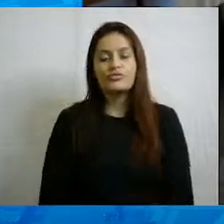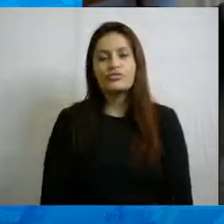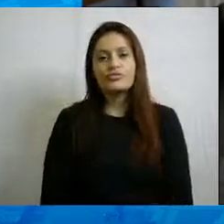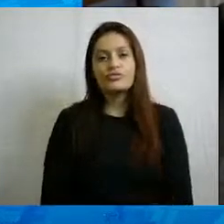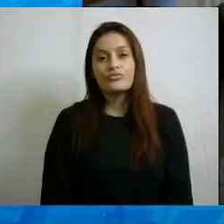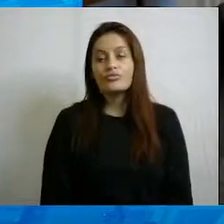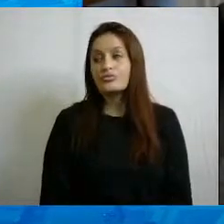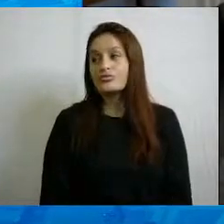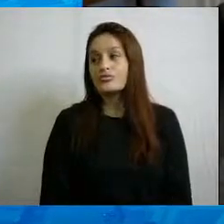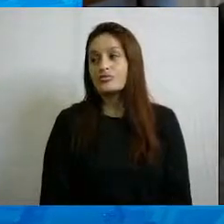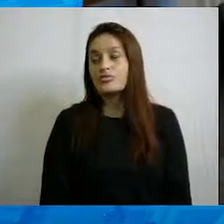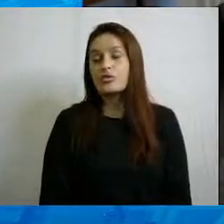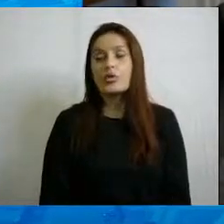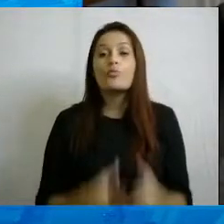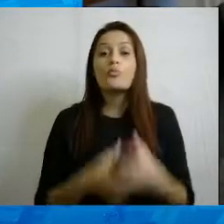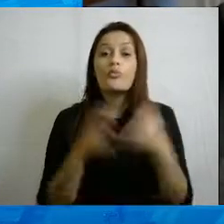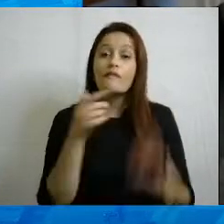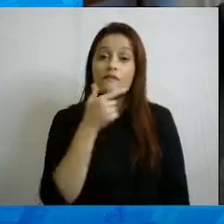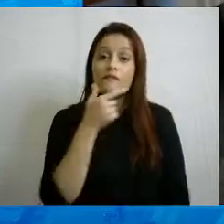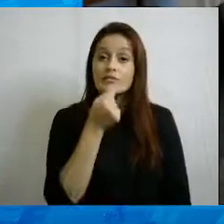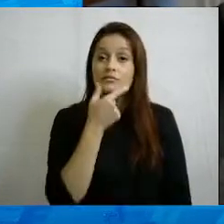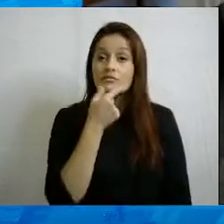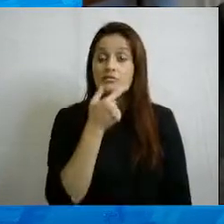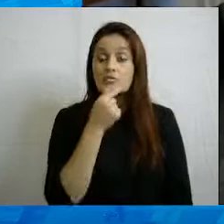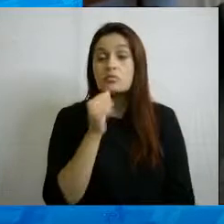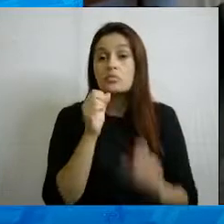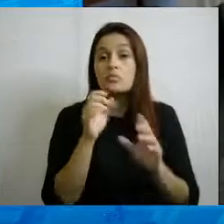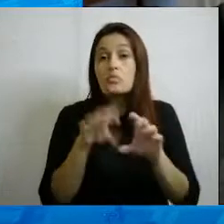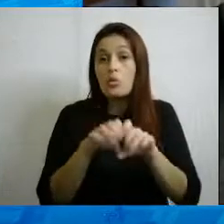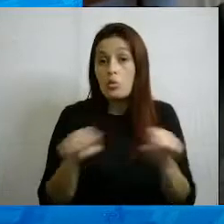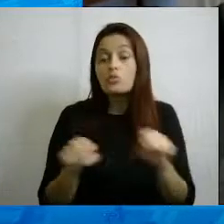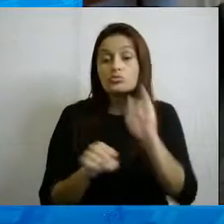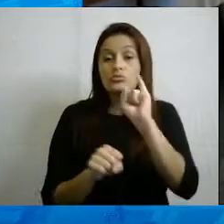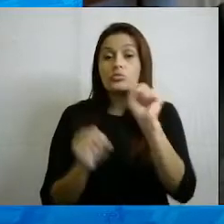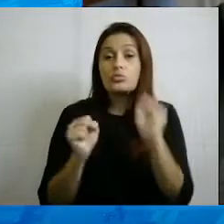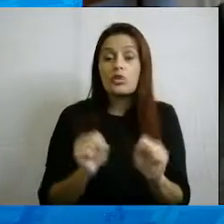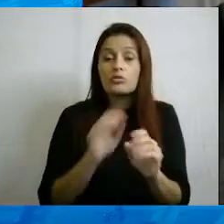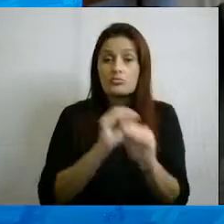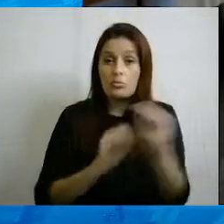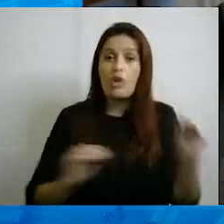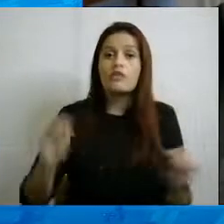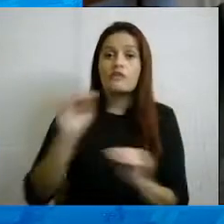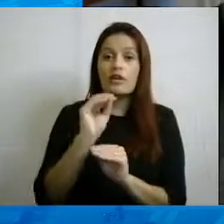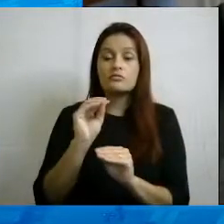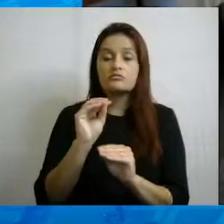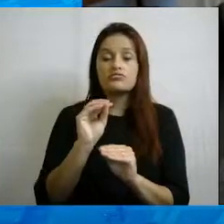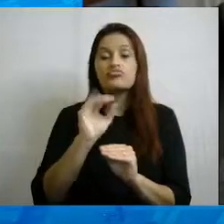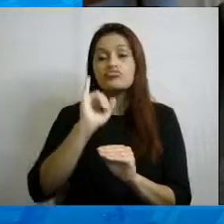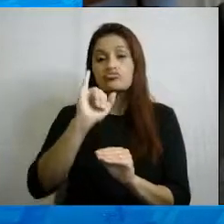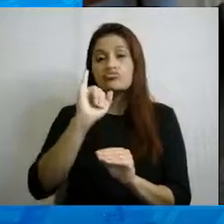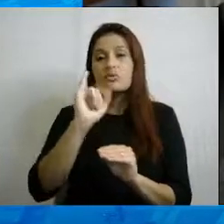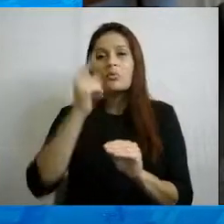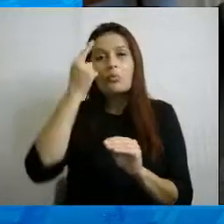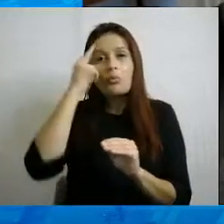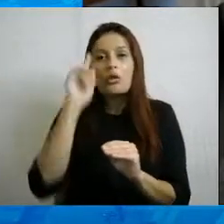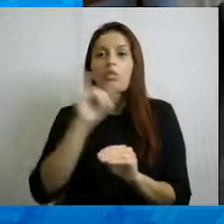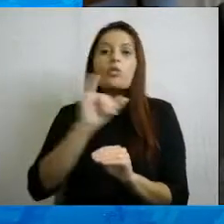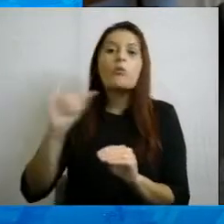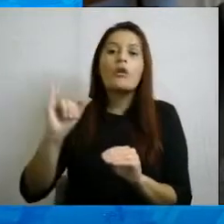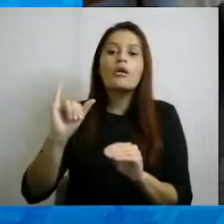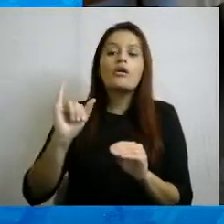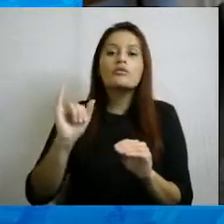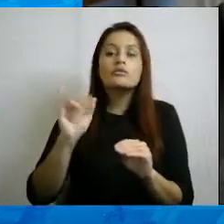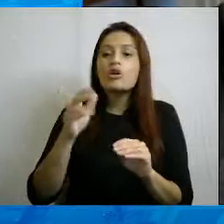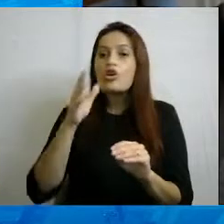Esto es muy simple. Si hay acuerdo, se puede modificar rápidamente e insertar estas normas. Pero insisto, si no hay fiscalización,